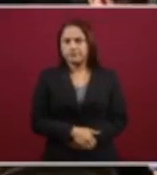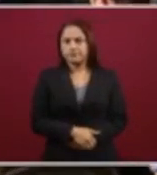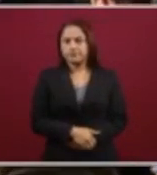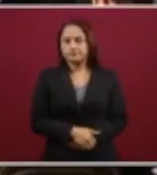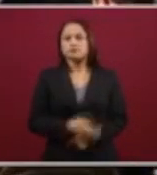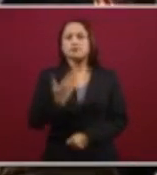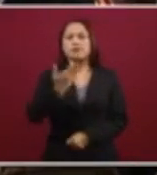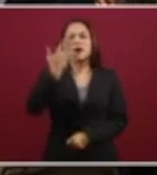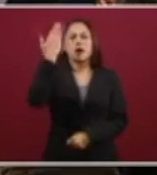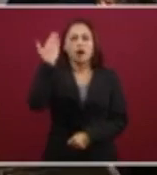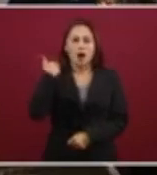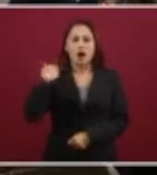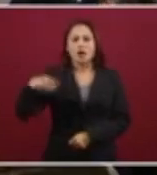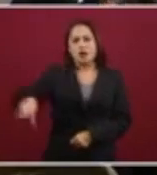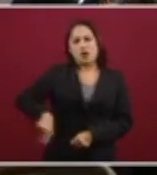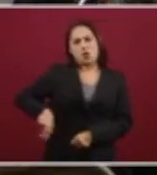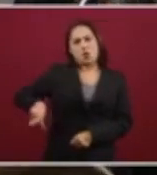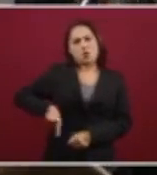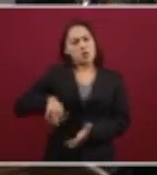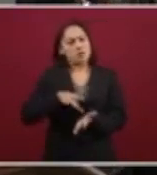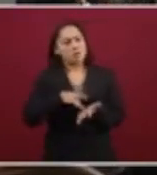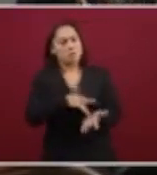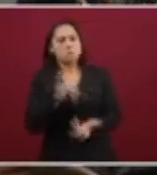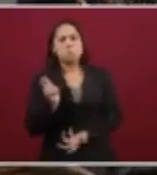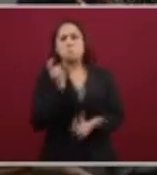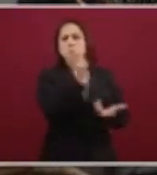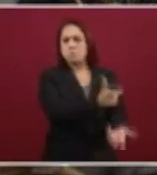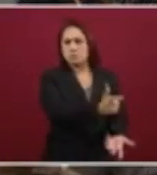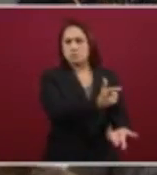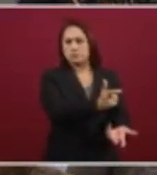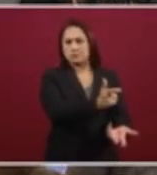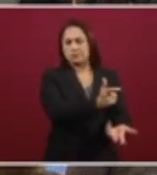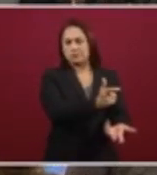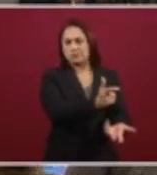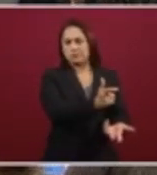recibían apoyos del gobierno.